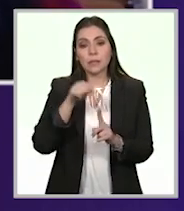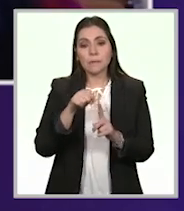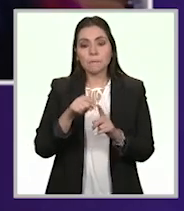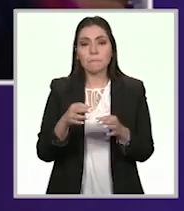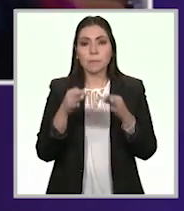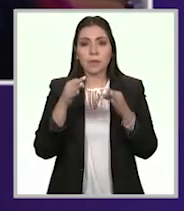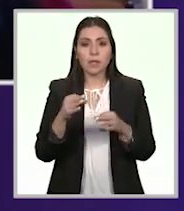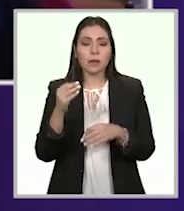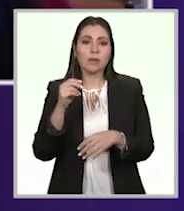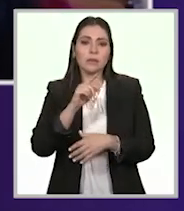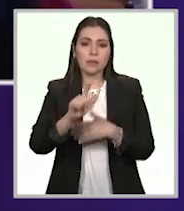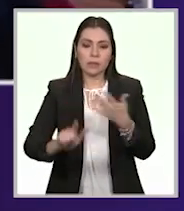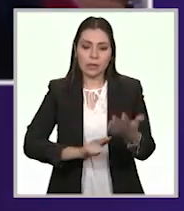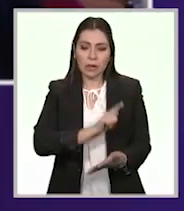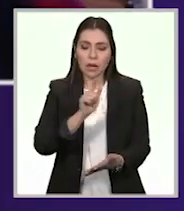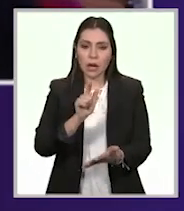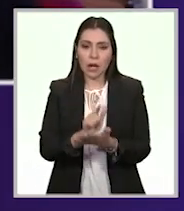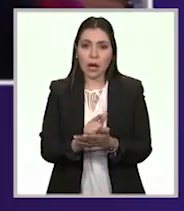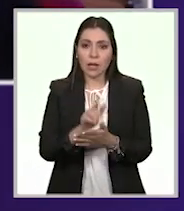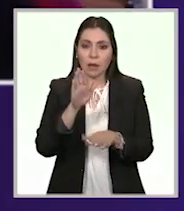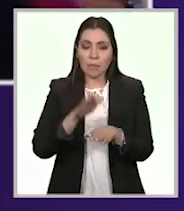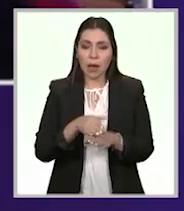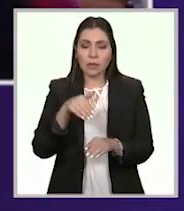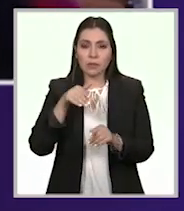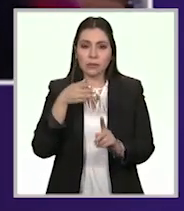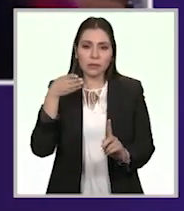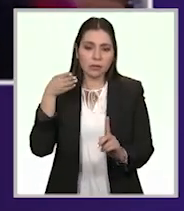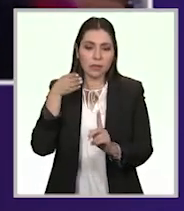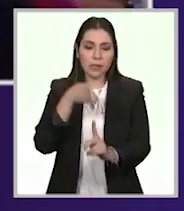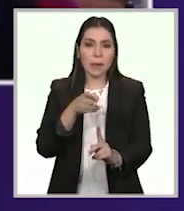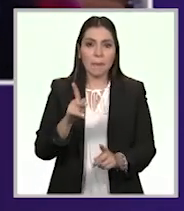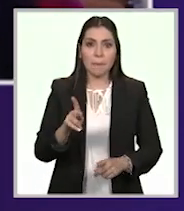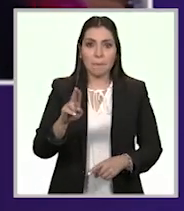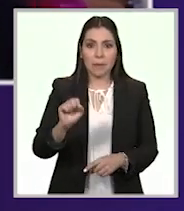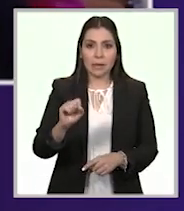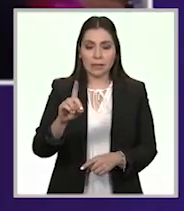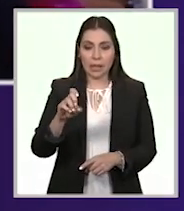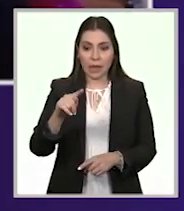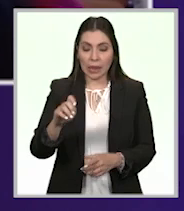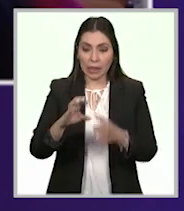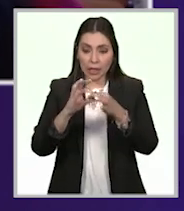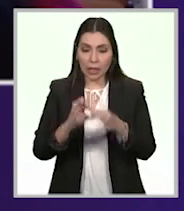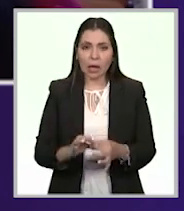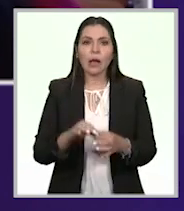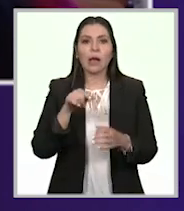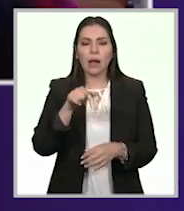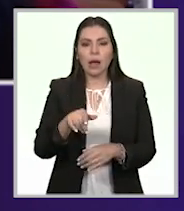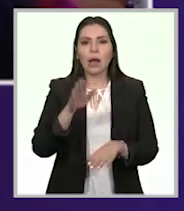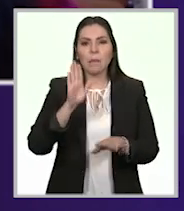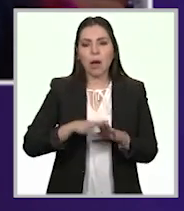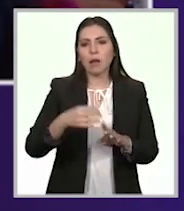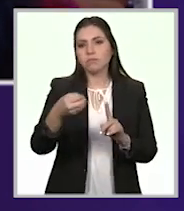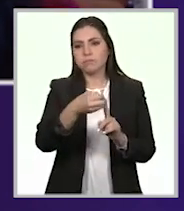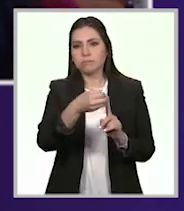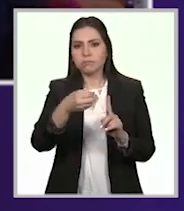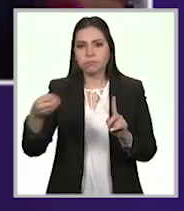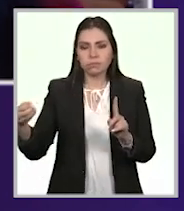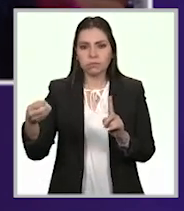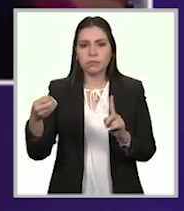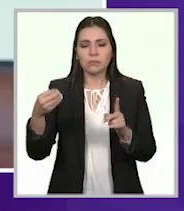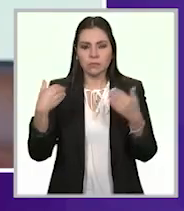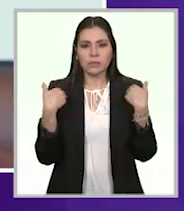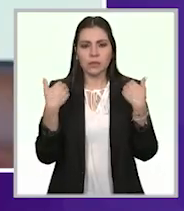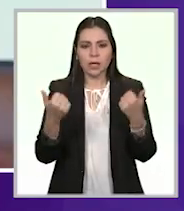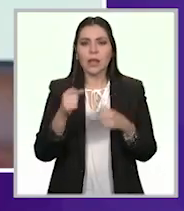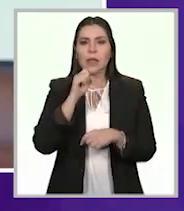Entonces, un sistema de derecho basado en precedentes precisamente persigue esto, establecer cierta uniformidad, cierta coherencia,